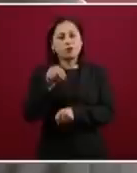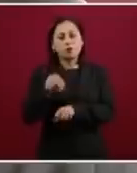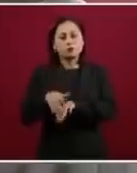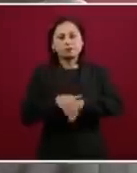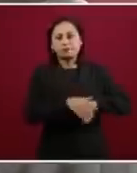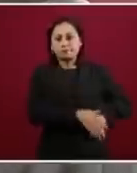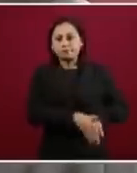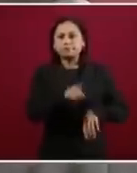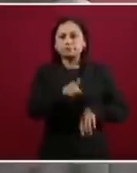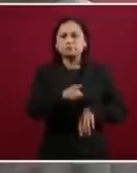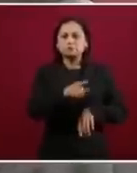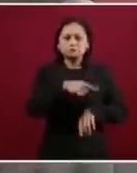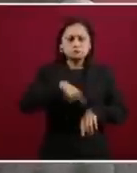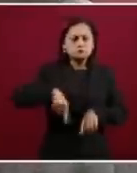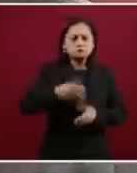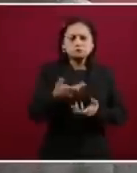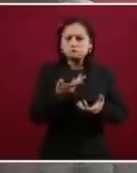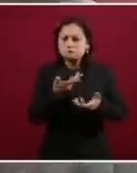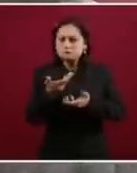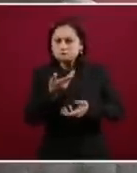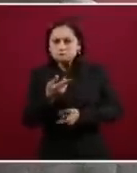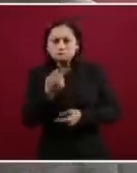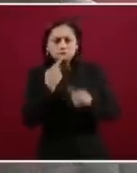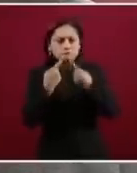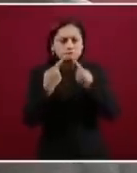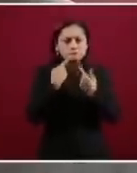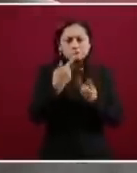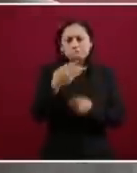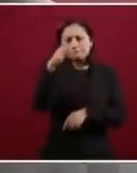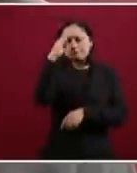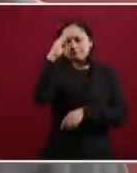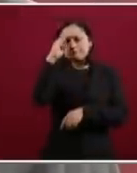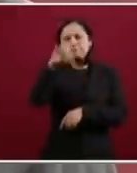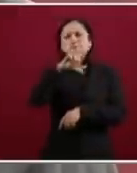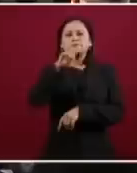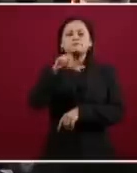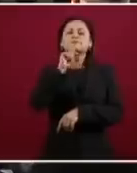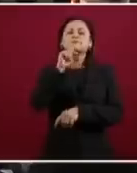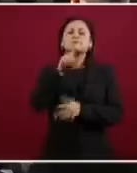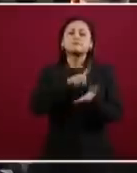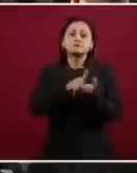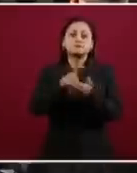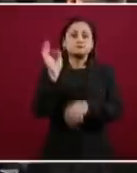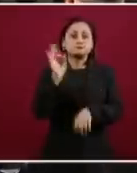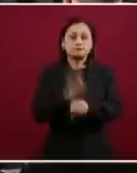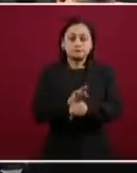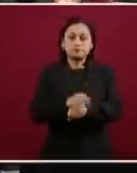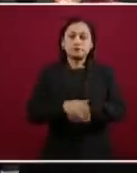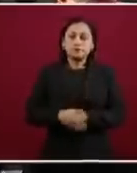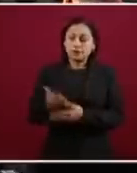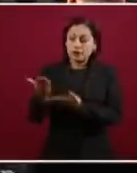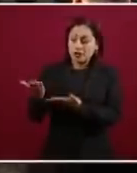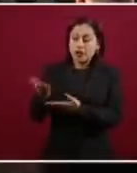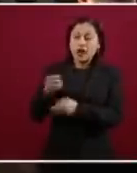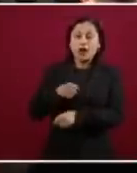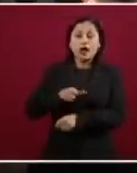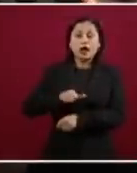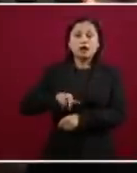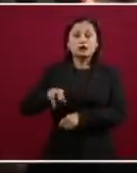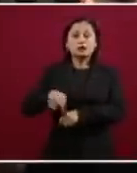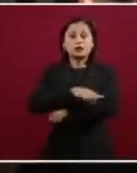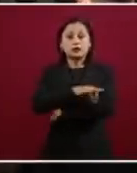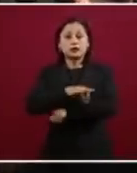Entonces vamos a pedirle al arquitecto Rogelio Jiménez Pons